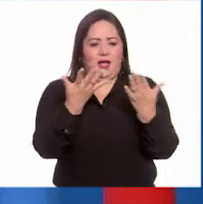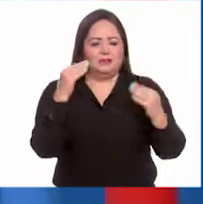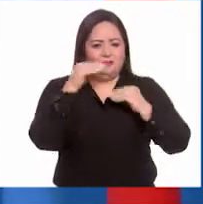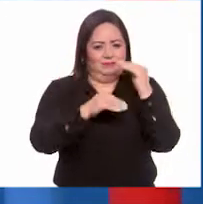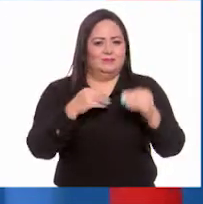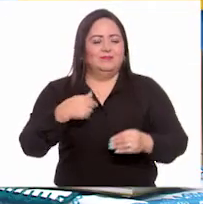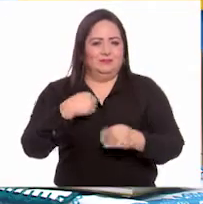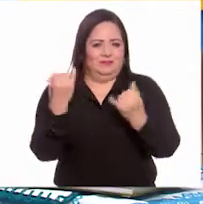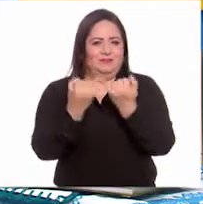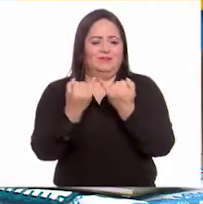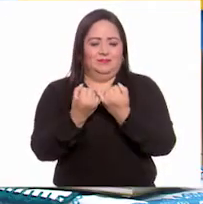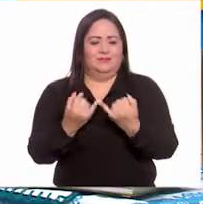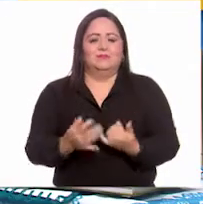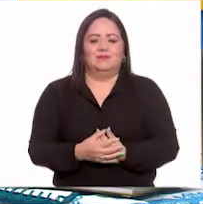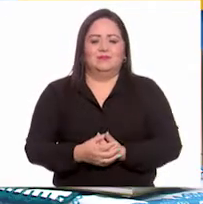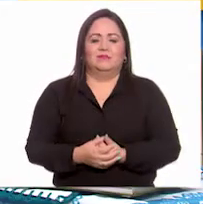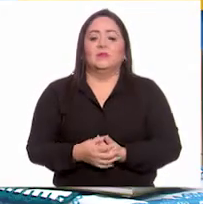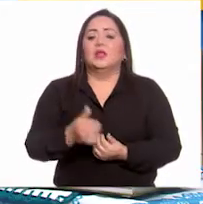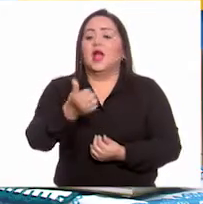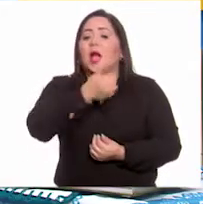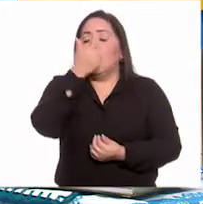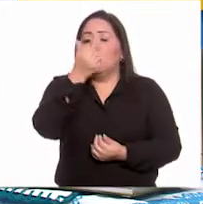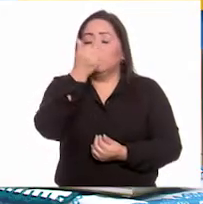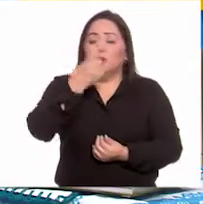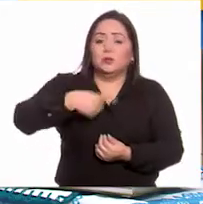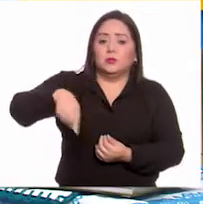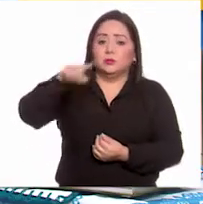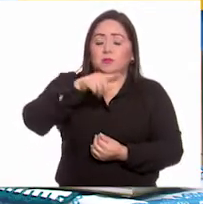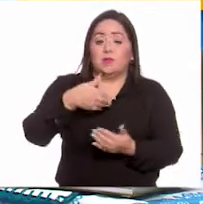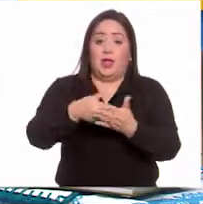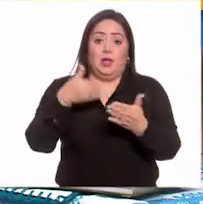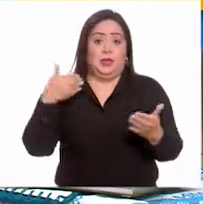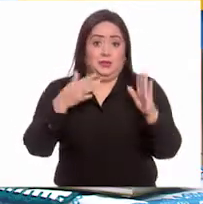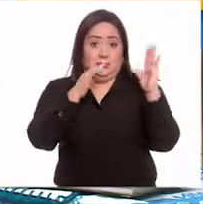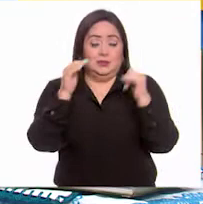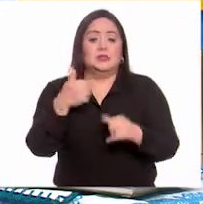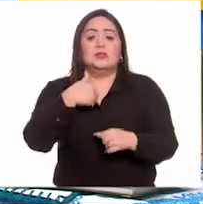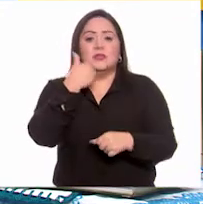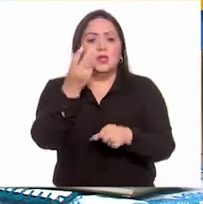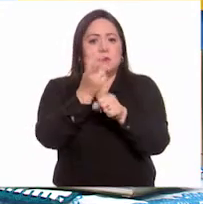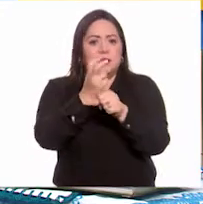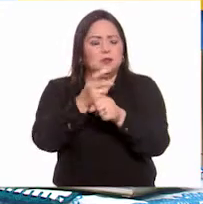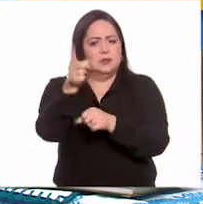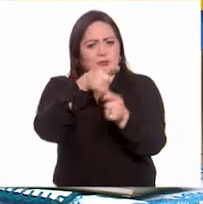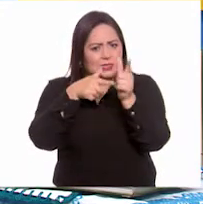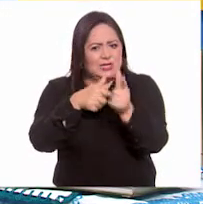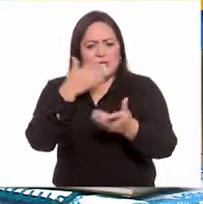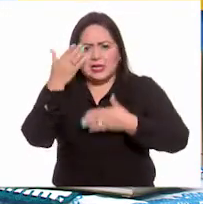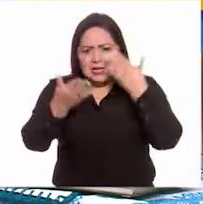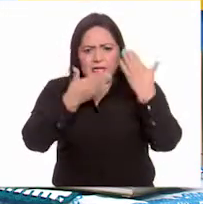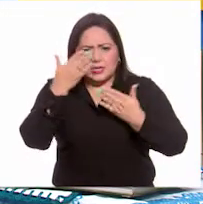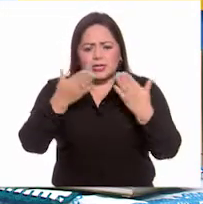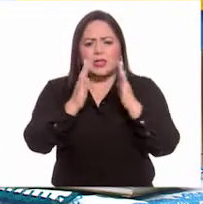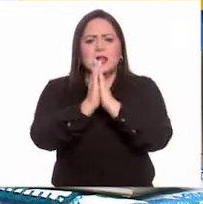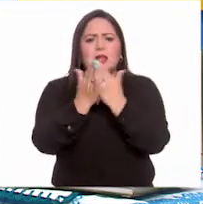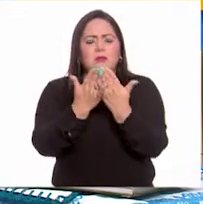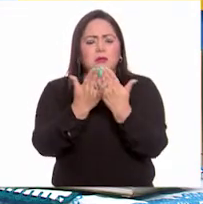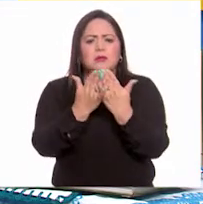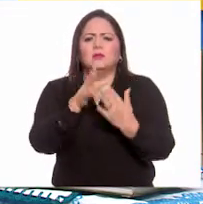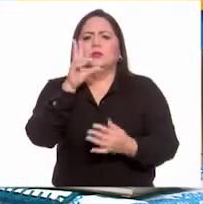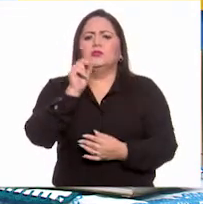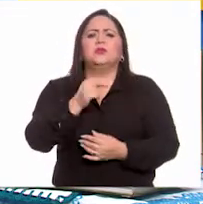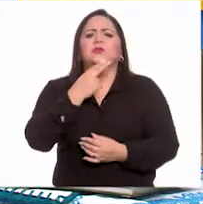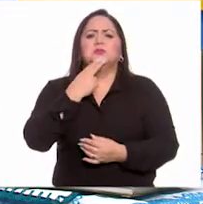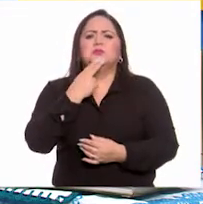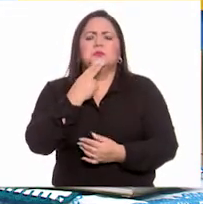cartonero. Alumnas y alumnos, antes de despedirme, quiero invitarlos a seguir leyendo. Los libros cartoneros no